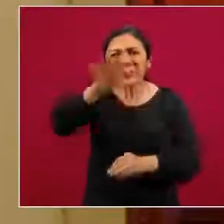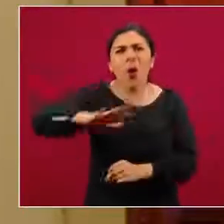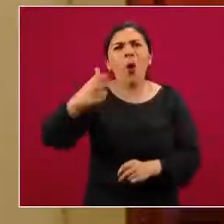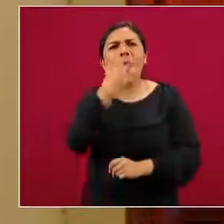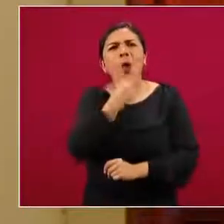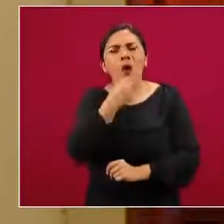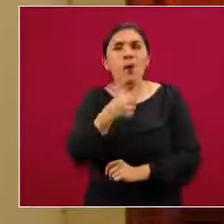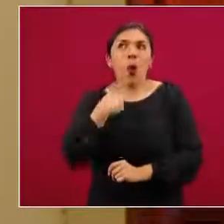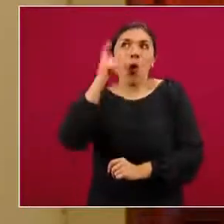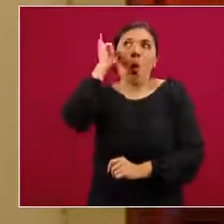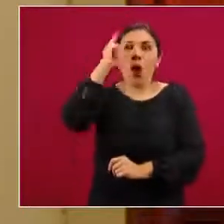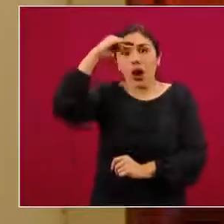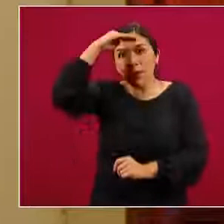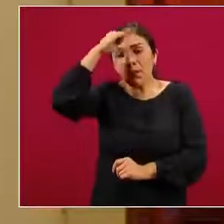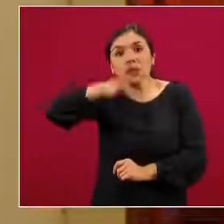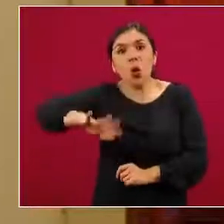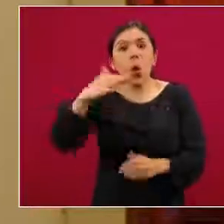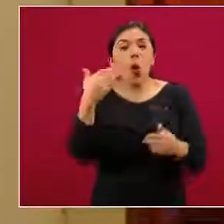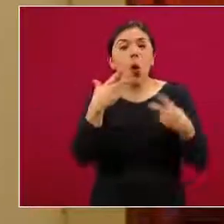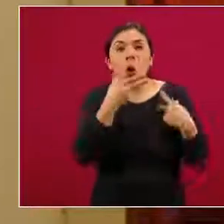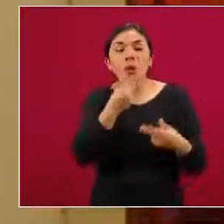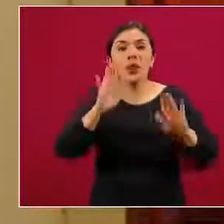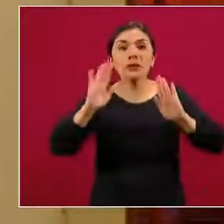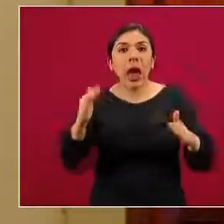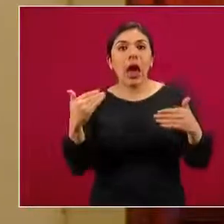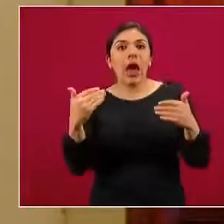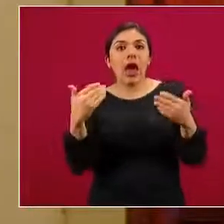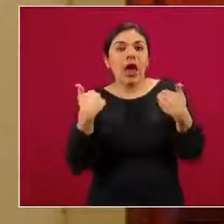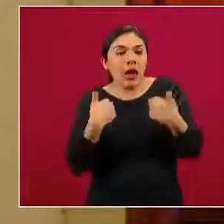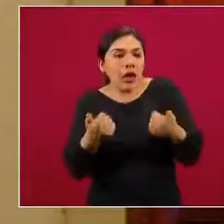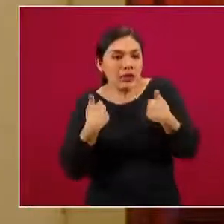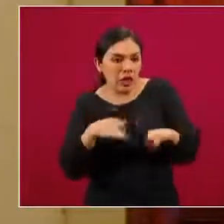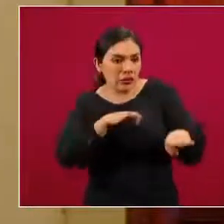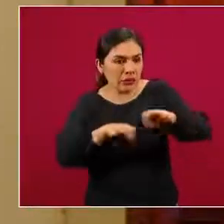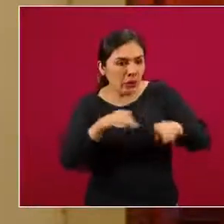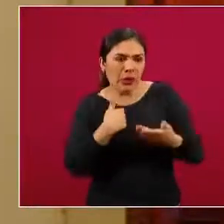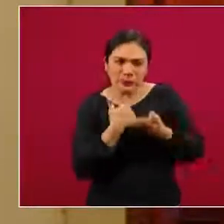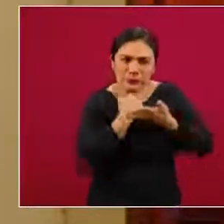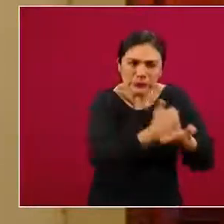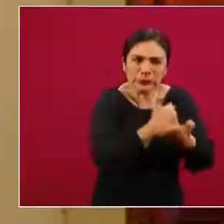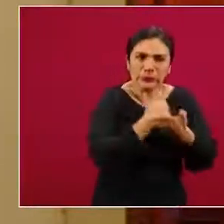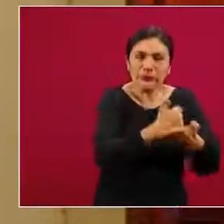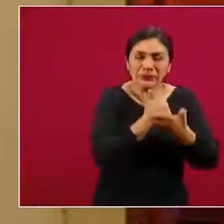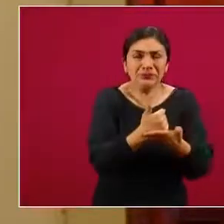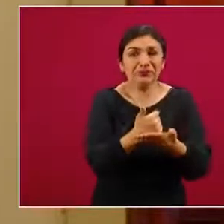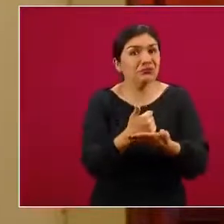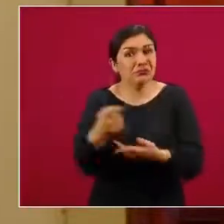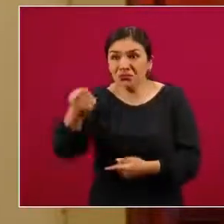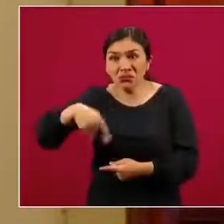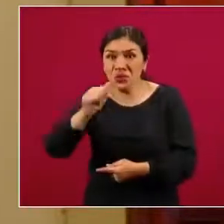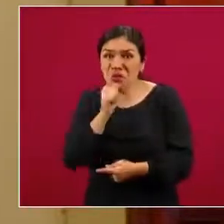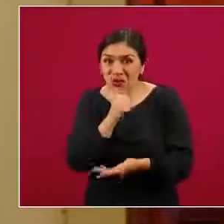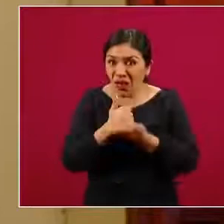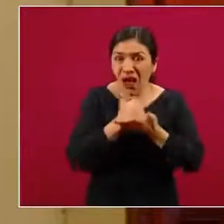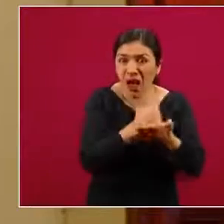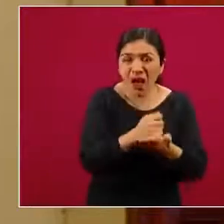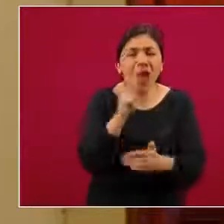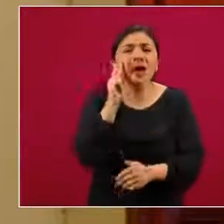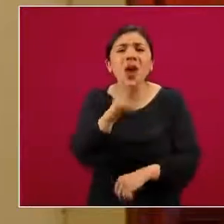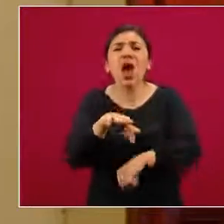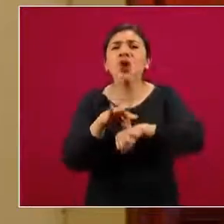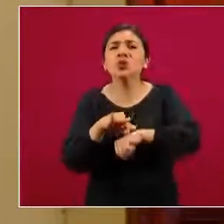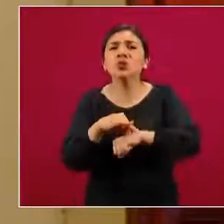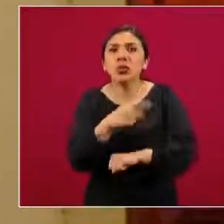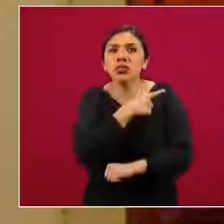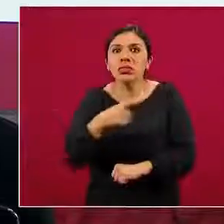hombres y esperamos que los hombres hayan compartido este trabajo, hasta los que no lo compartieron vieron que